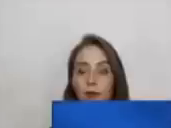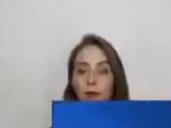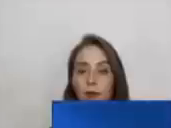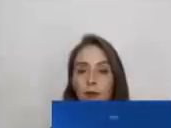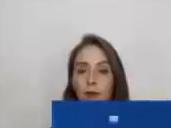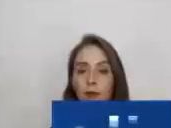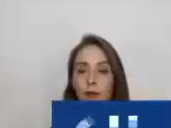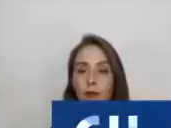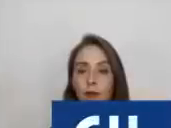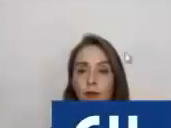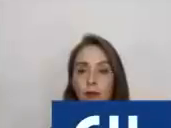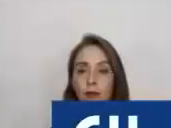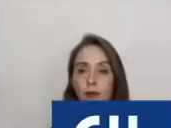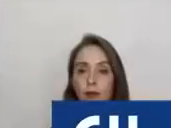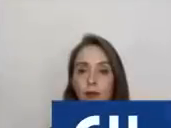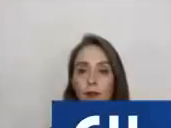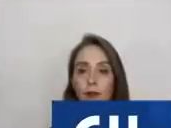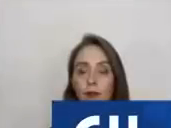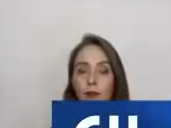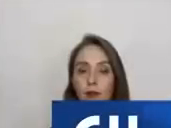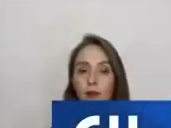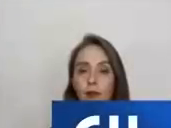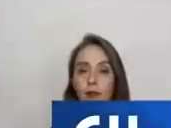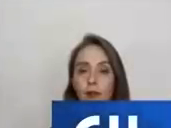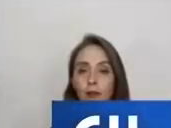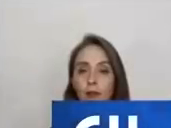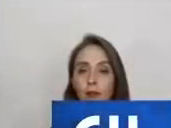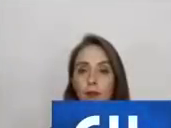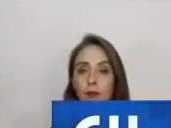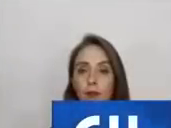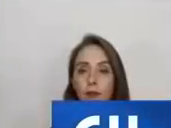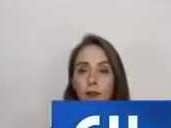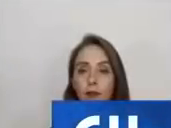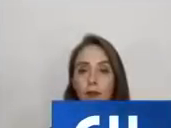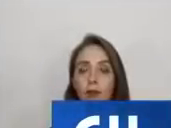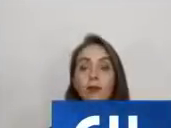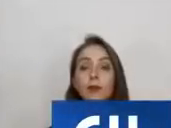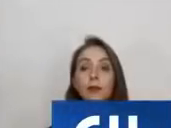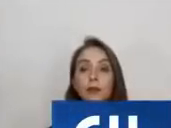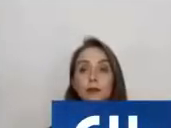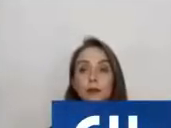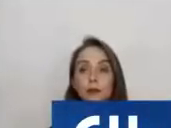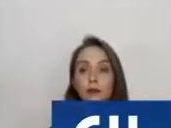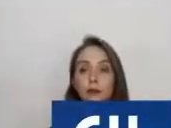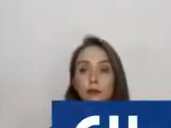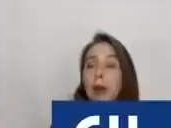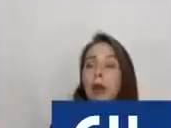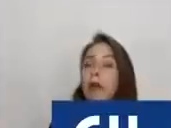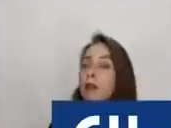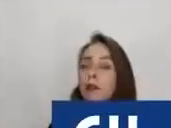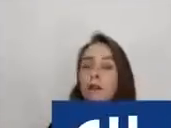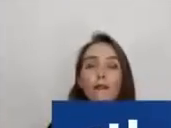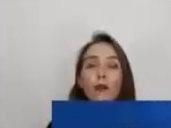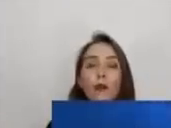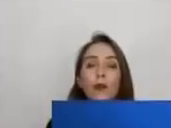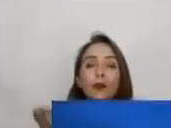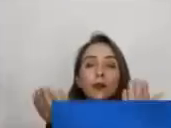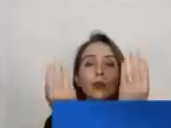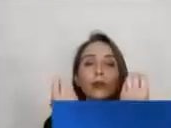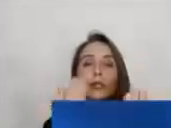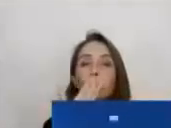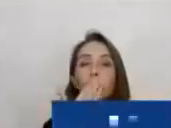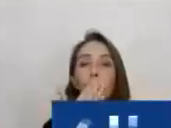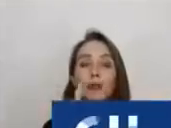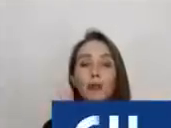definiciones respecto a lo que puede ocurrir en el Congreso con la pensión garantizada universal, hablando de un pool de propuestas para el financiamiento y también marcando un punto